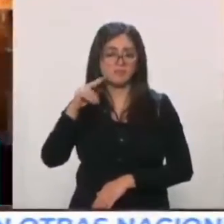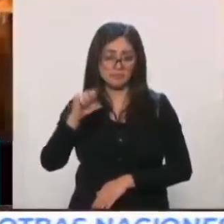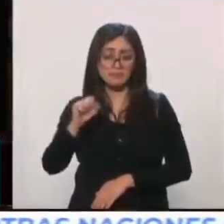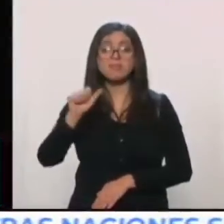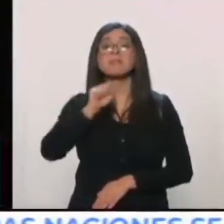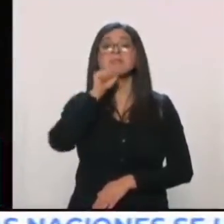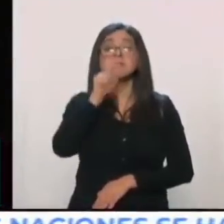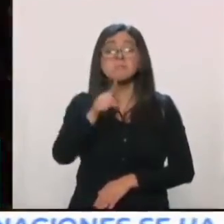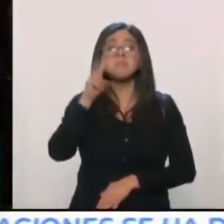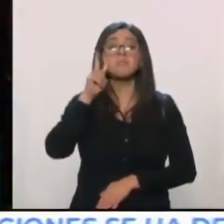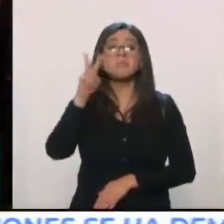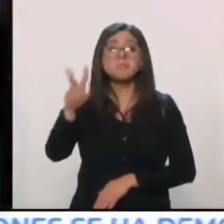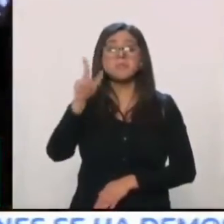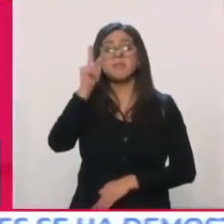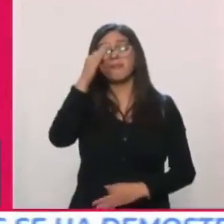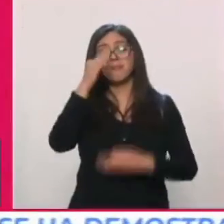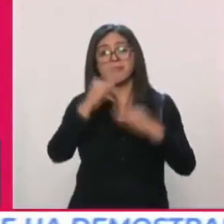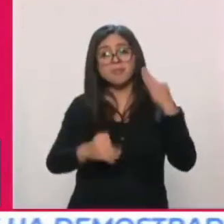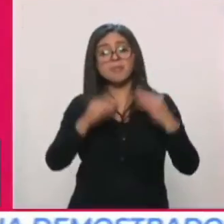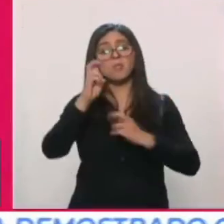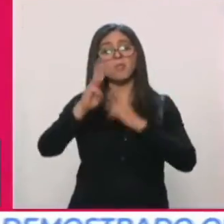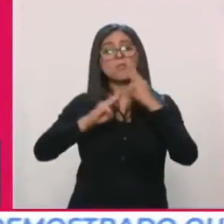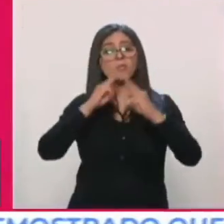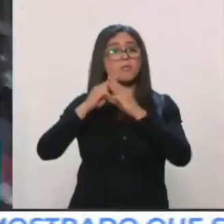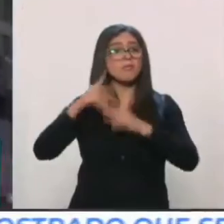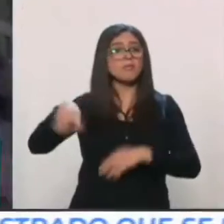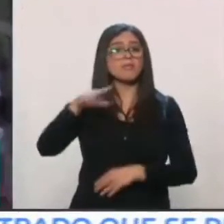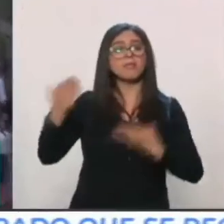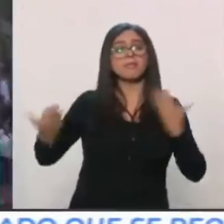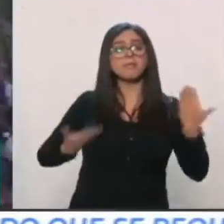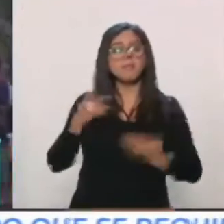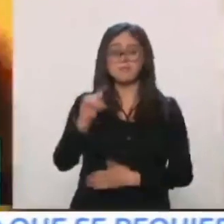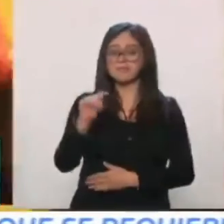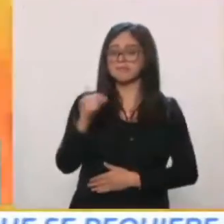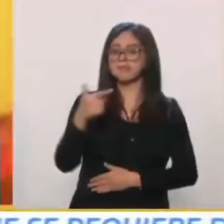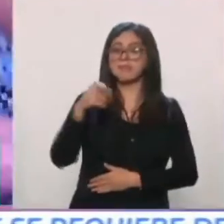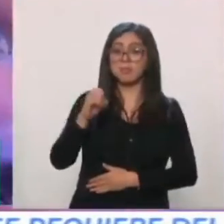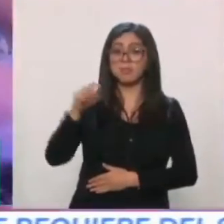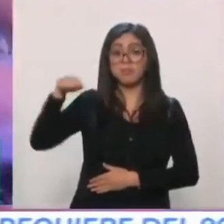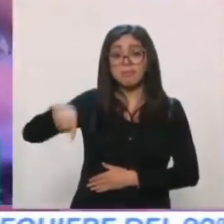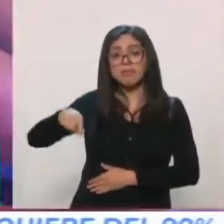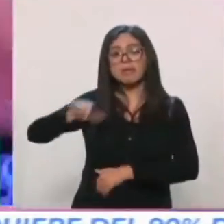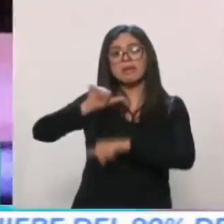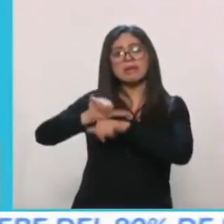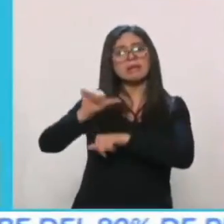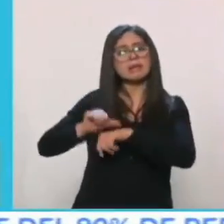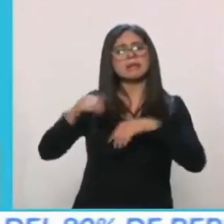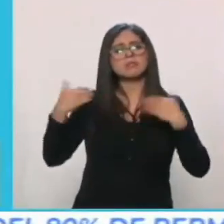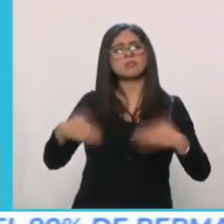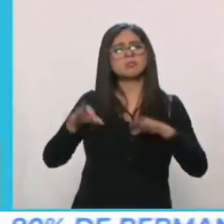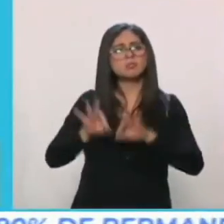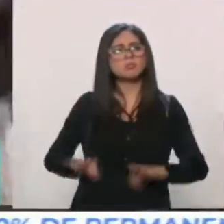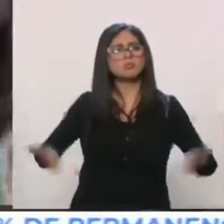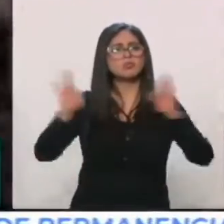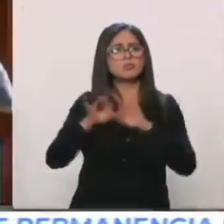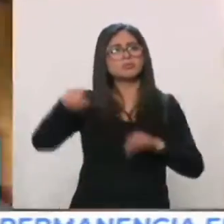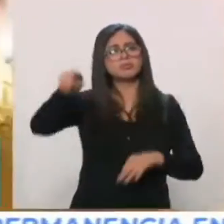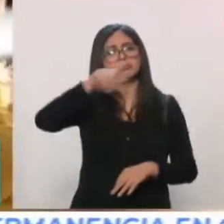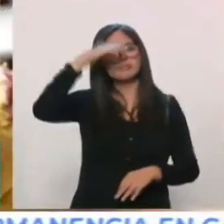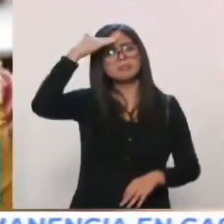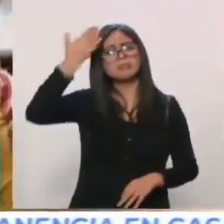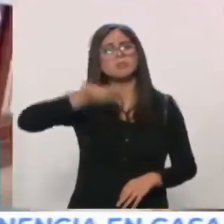la final del Mundial de Tango de la Ciudad de Buenos Aires, que es un evento muy pero muy importante en Argentina, por supuesto, por la escala que